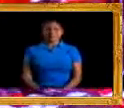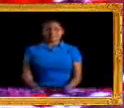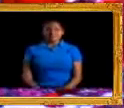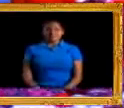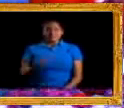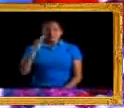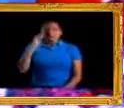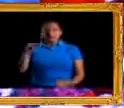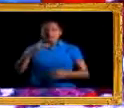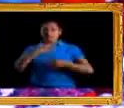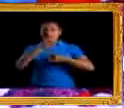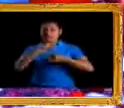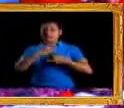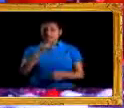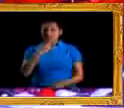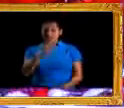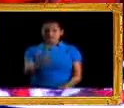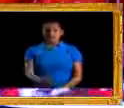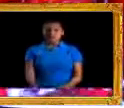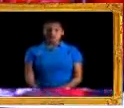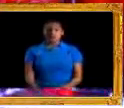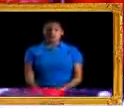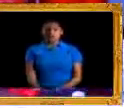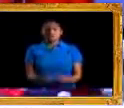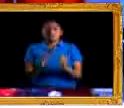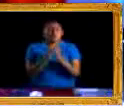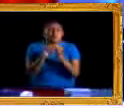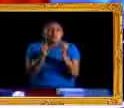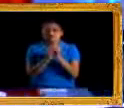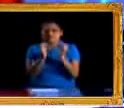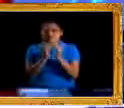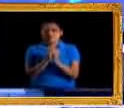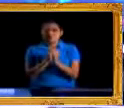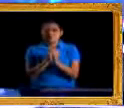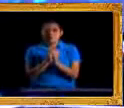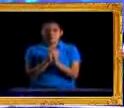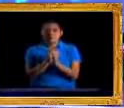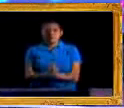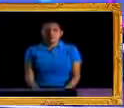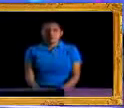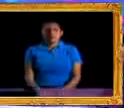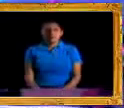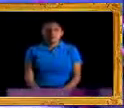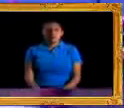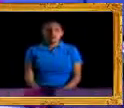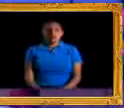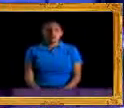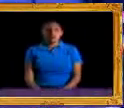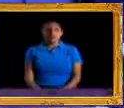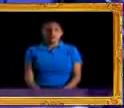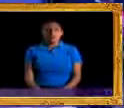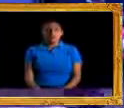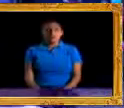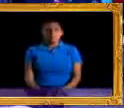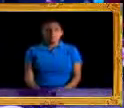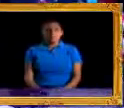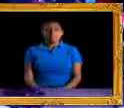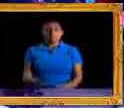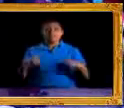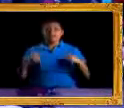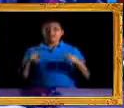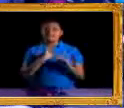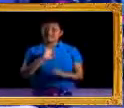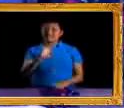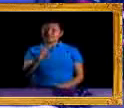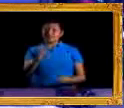Mire qué interesante, hermano. Las preocupaciones, merinao, han engañado a